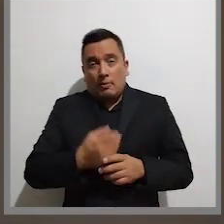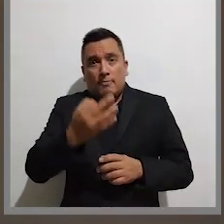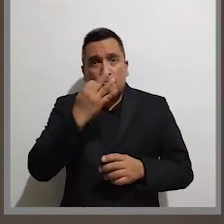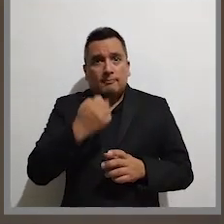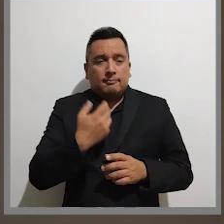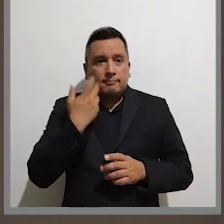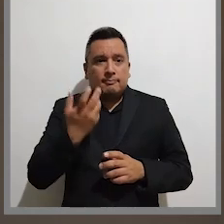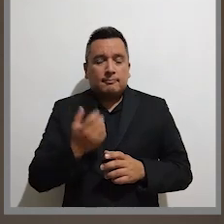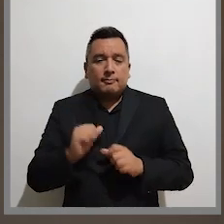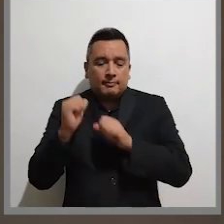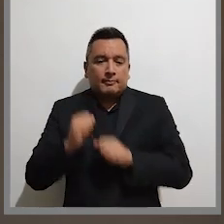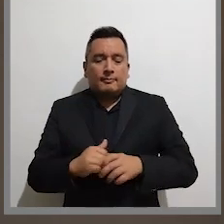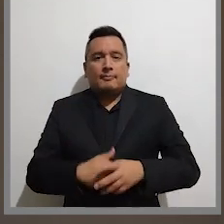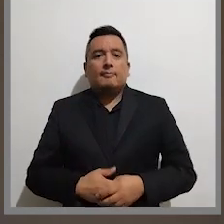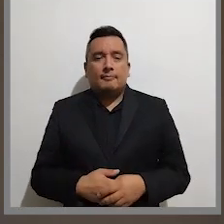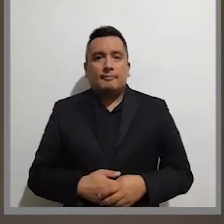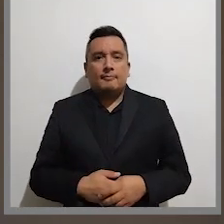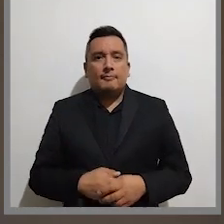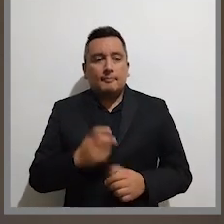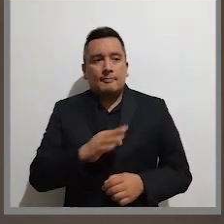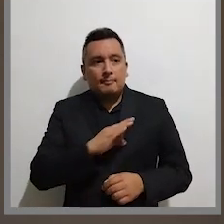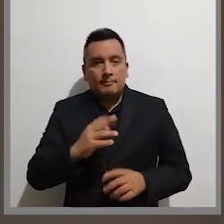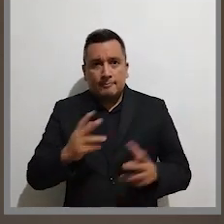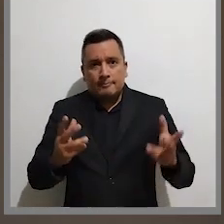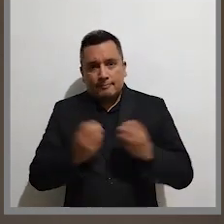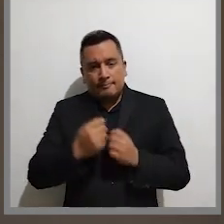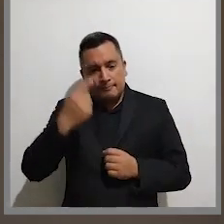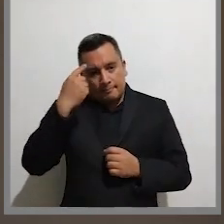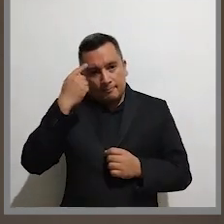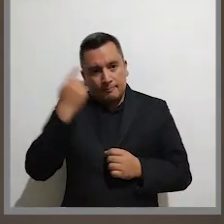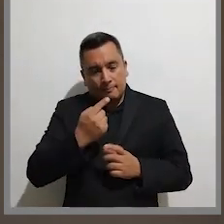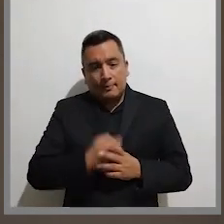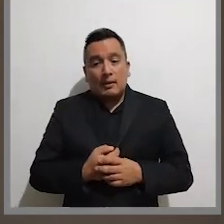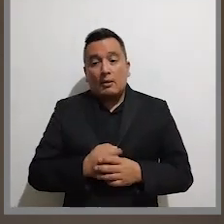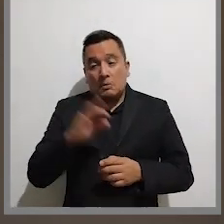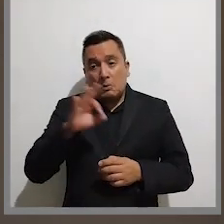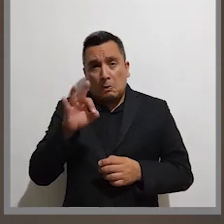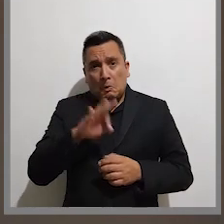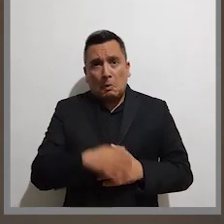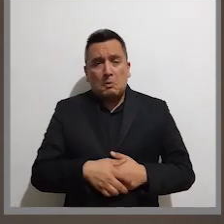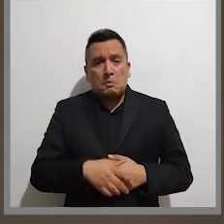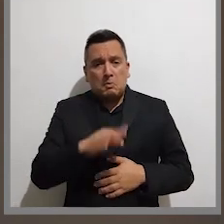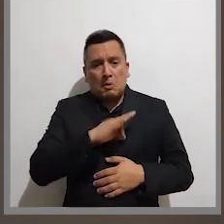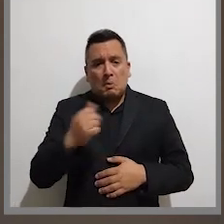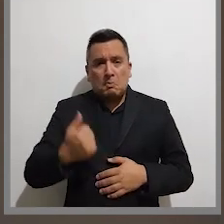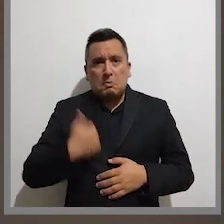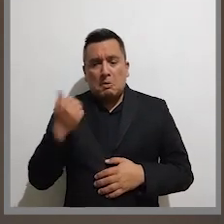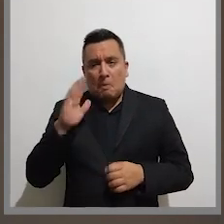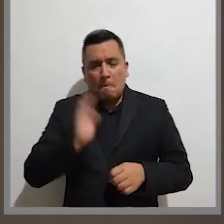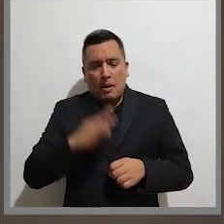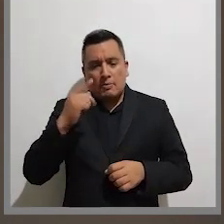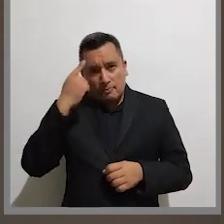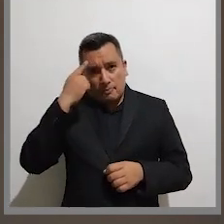encuentran aún en ejercicio de sus funciones, que puedan adherirse para recibir quizás una oportunidad